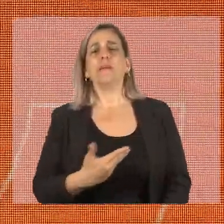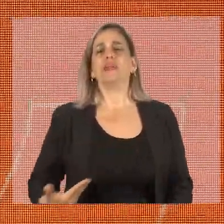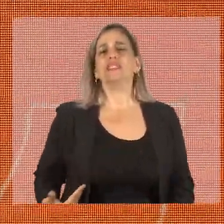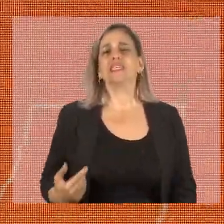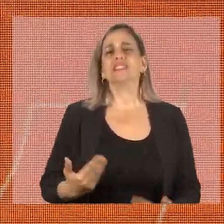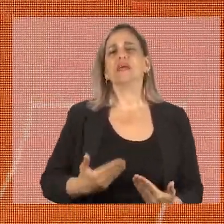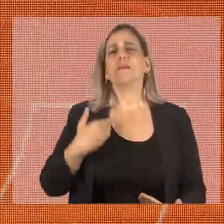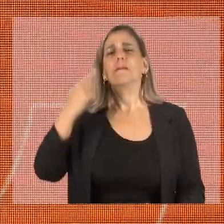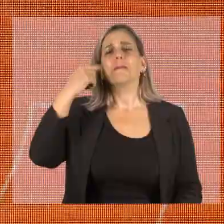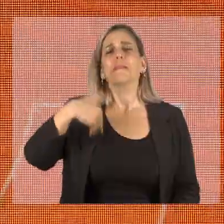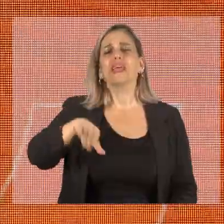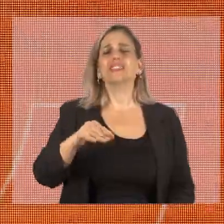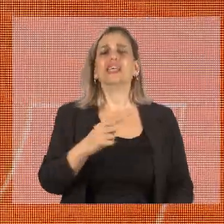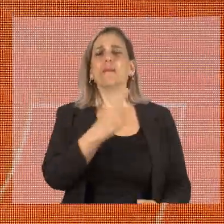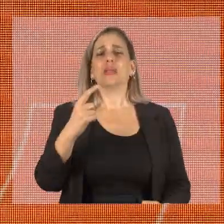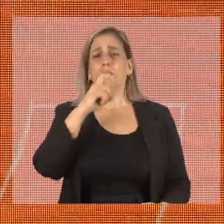Presidente, si lo llevo al